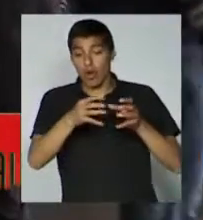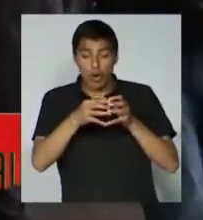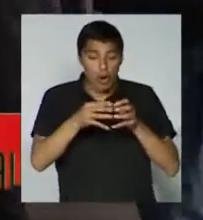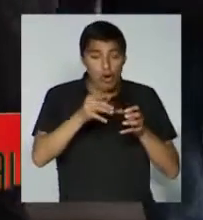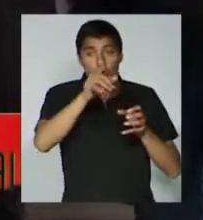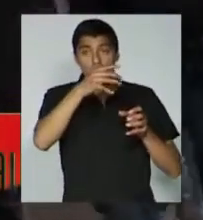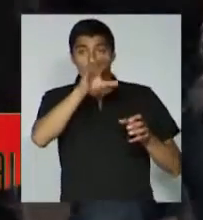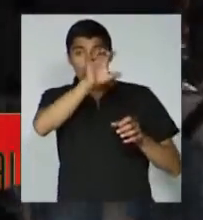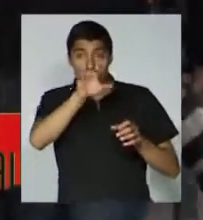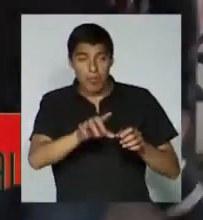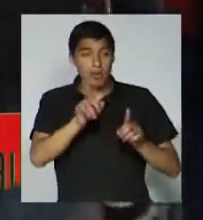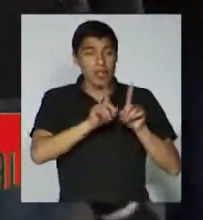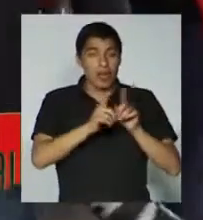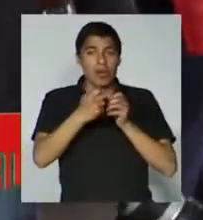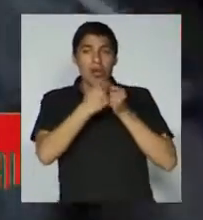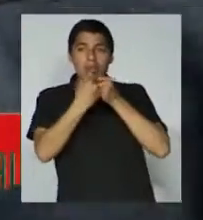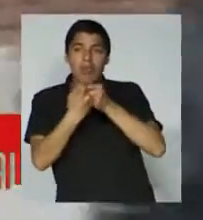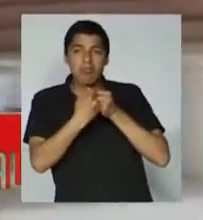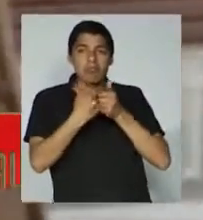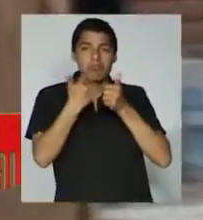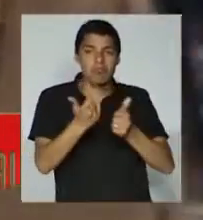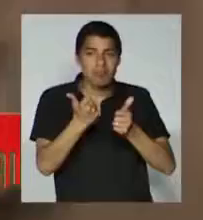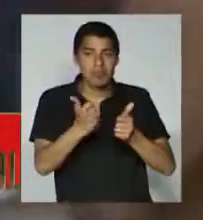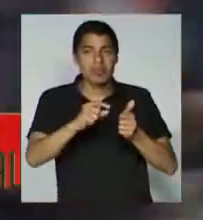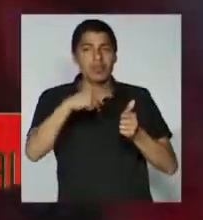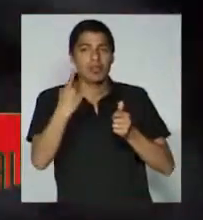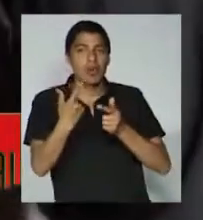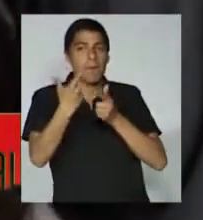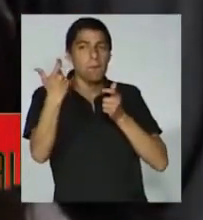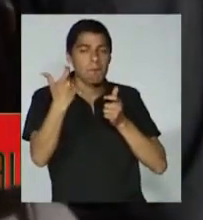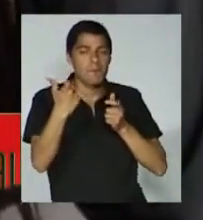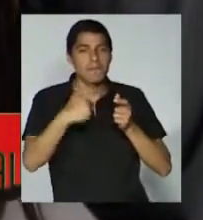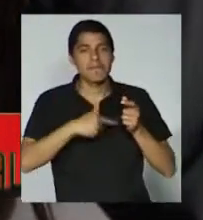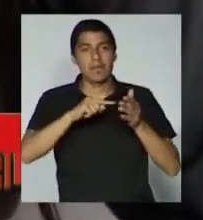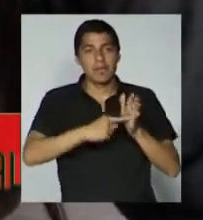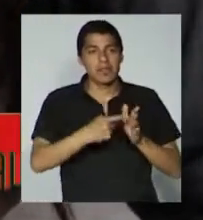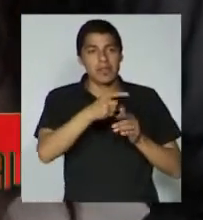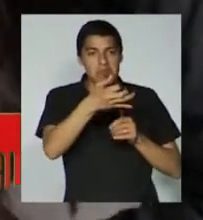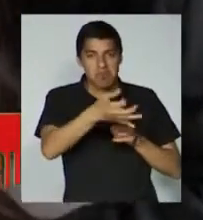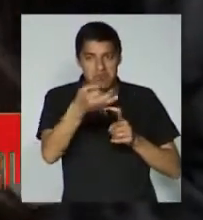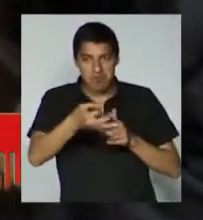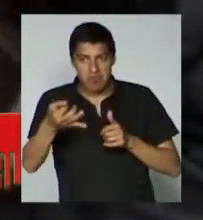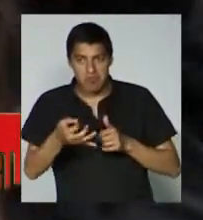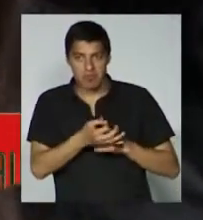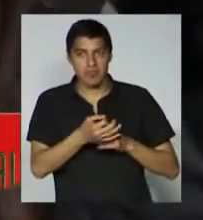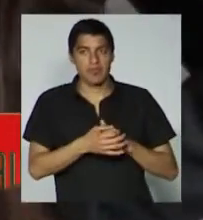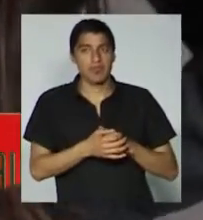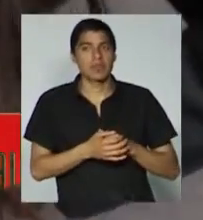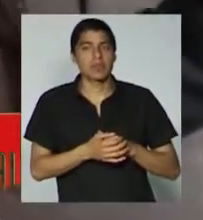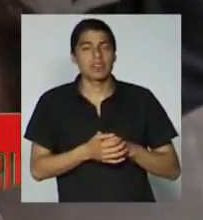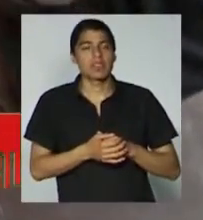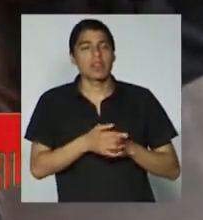con las cuales tiene buenas relaciones o relación directa, está bien, provincia de Buenos Aires, él lo establecía bien, el cordón central, ¿está bien?